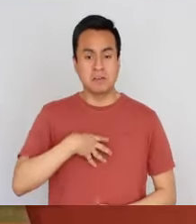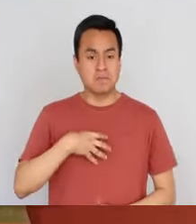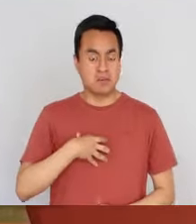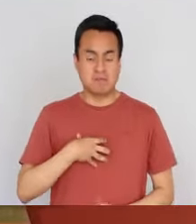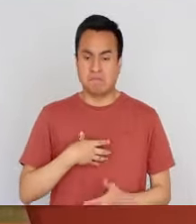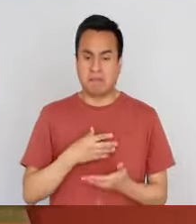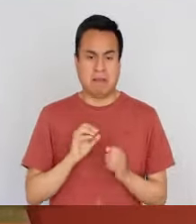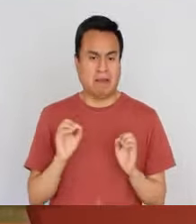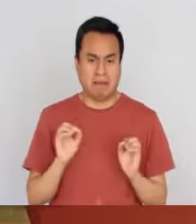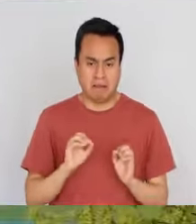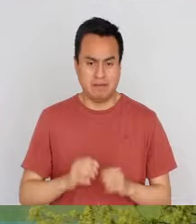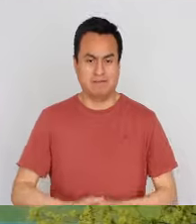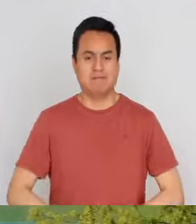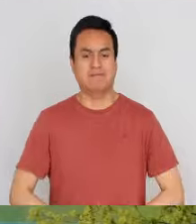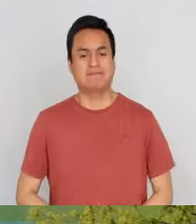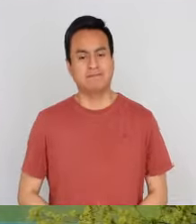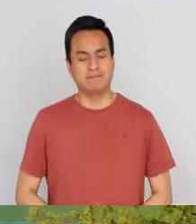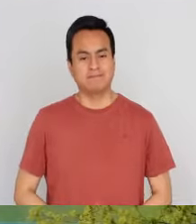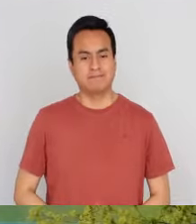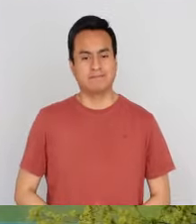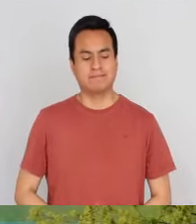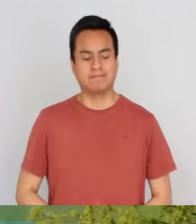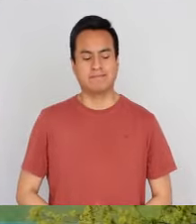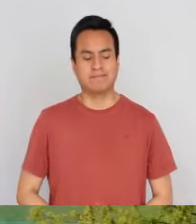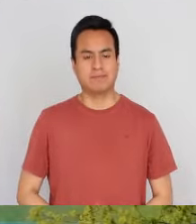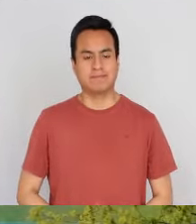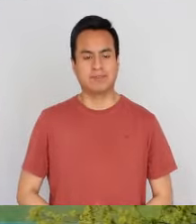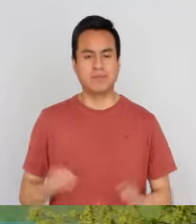a... ¡nada!